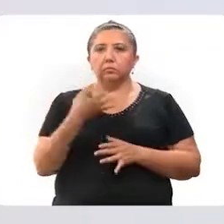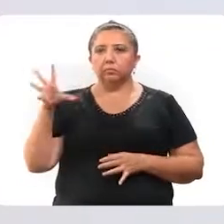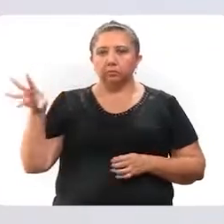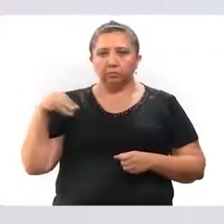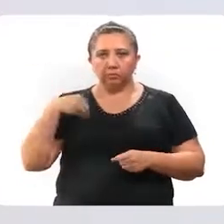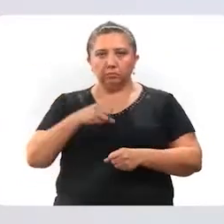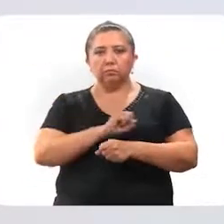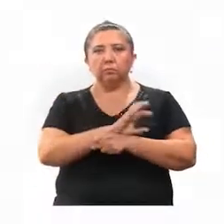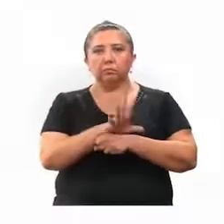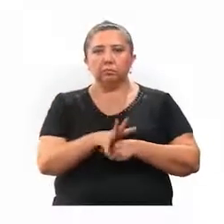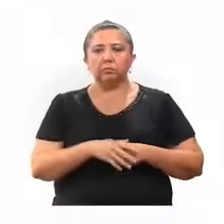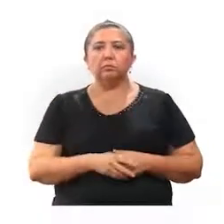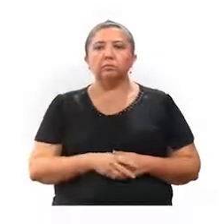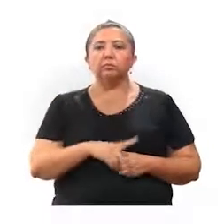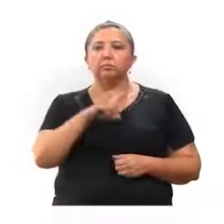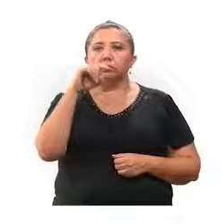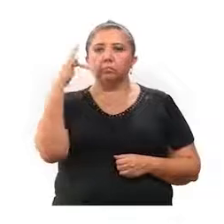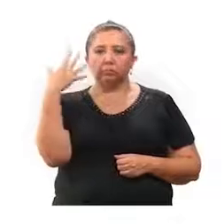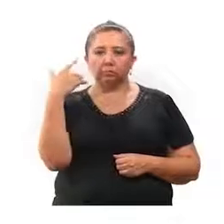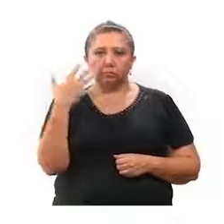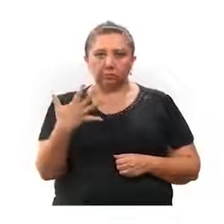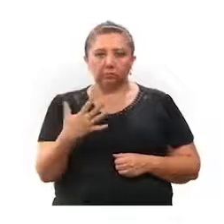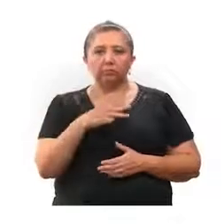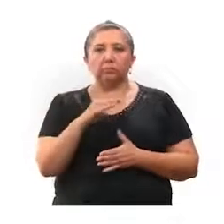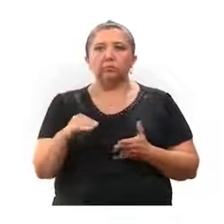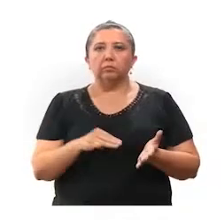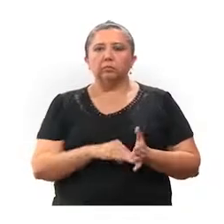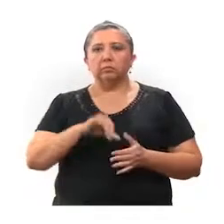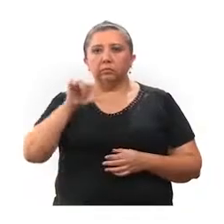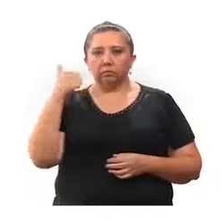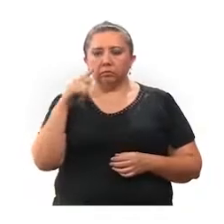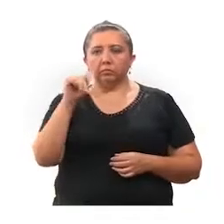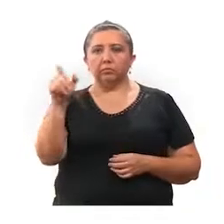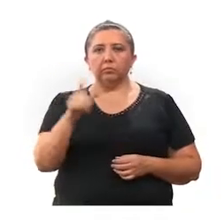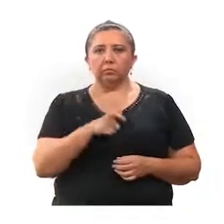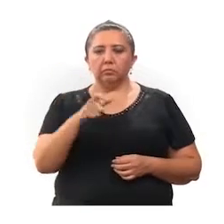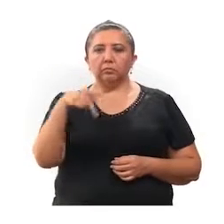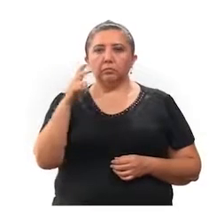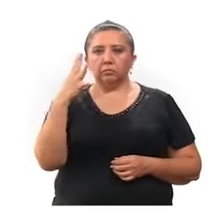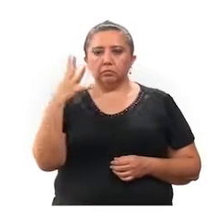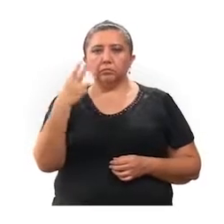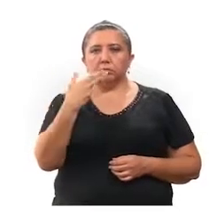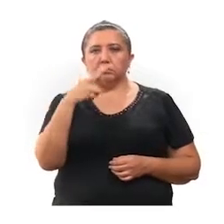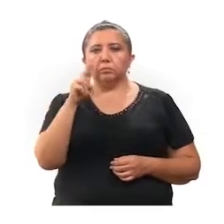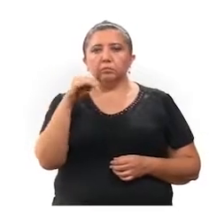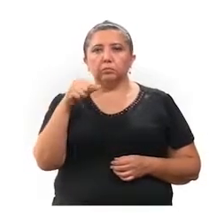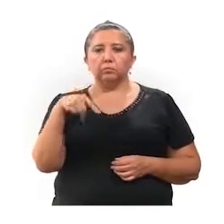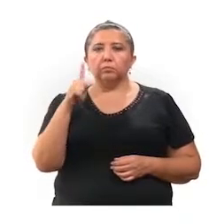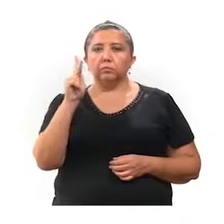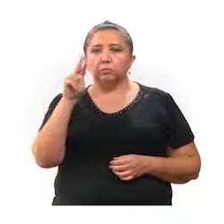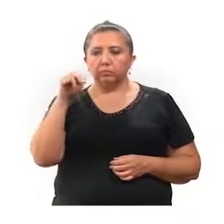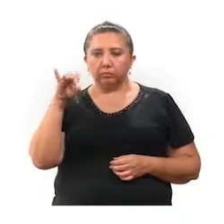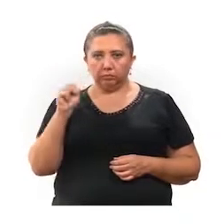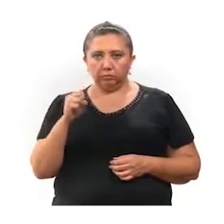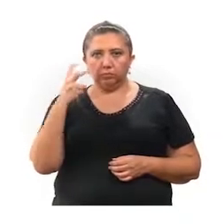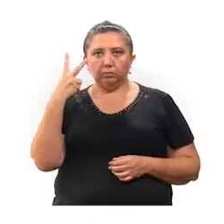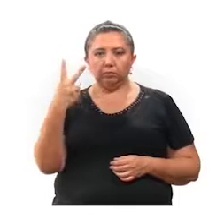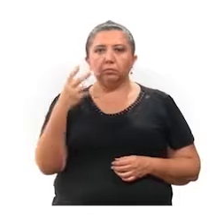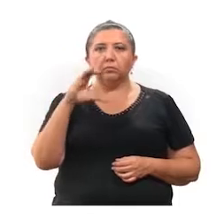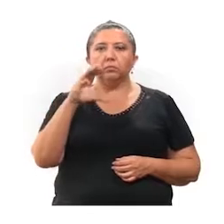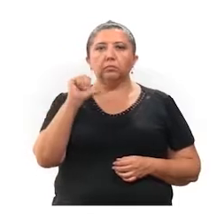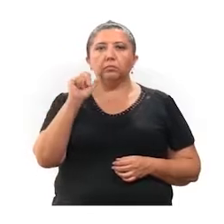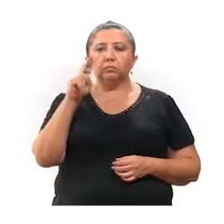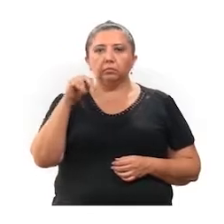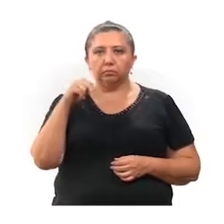de coronavirus, 155 en Mérida, 11 en Tixcoco, 4 en Junucmá y Canacín, 2 en Cacalchen